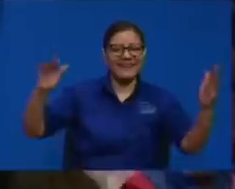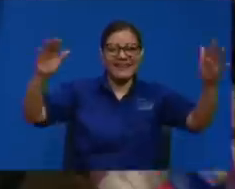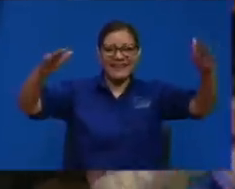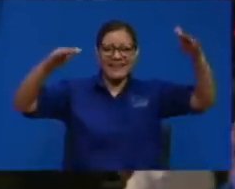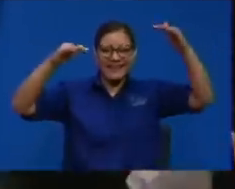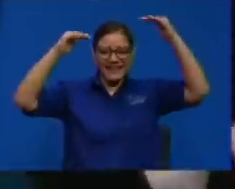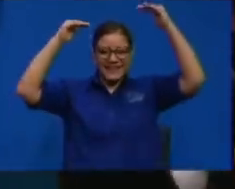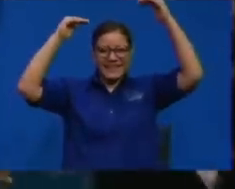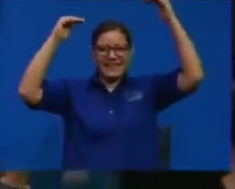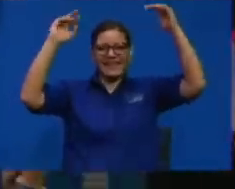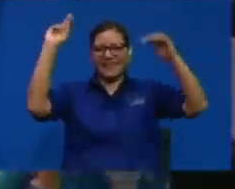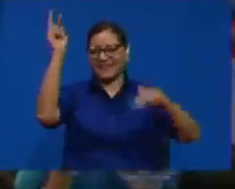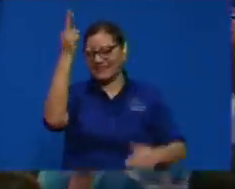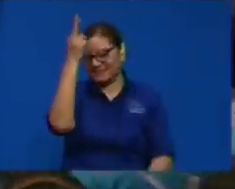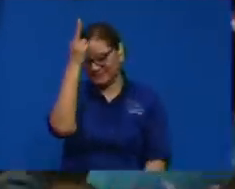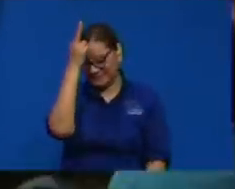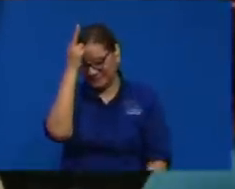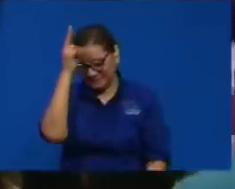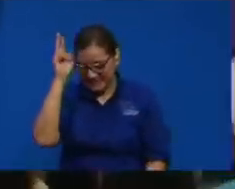el Rey.